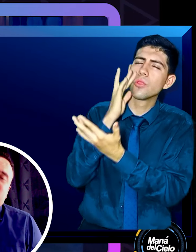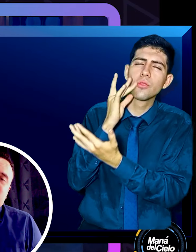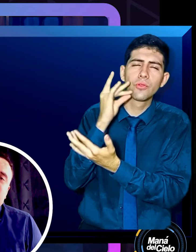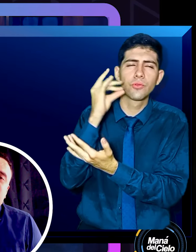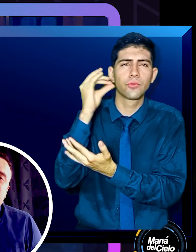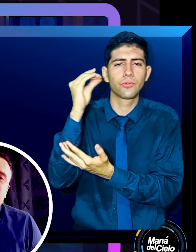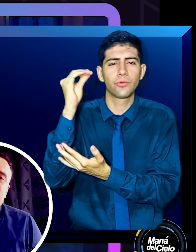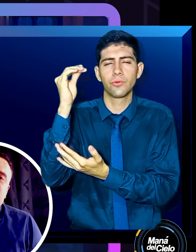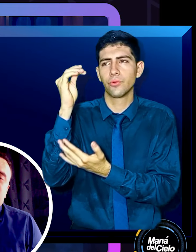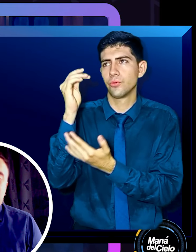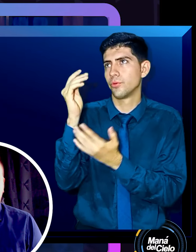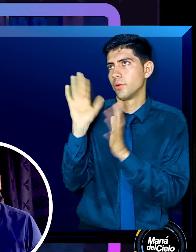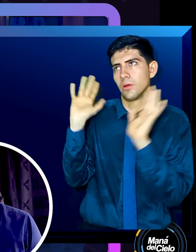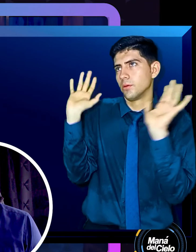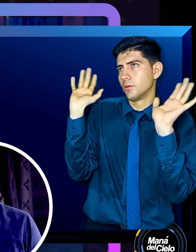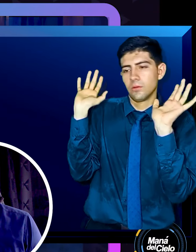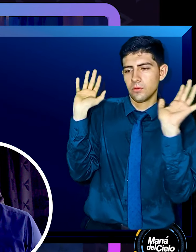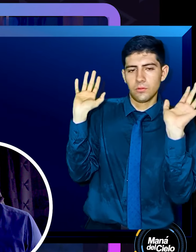dando dulzura.